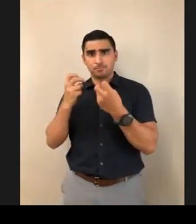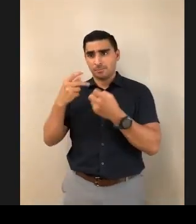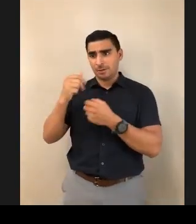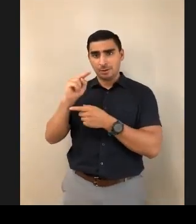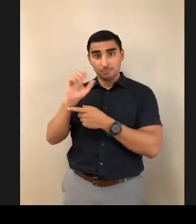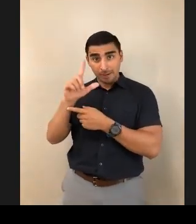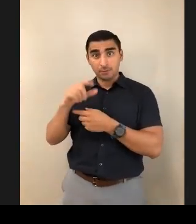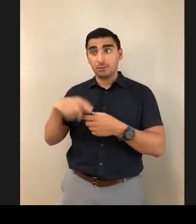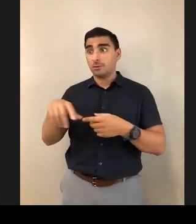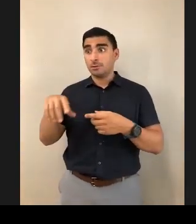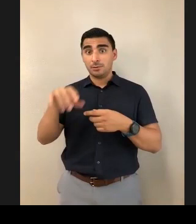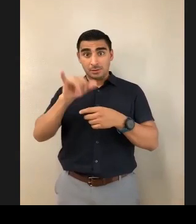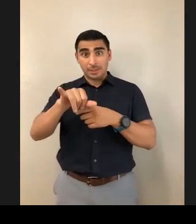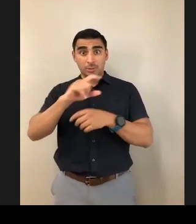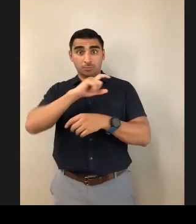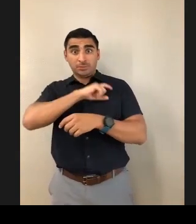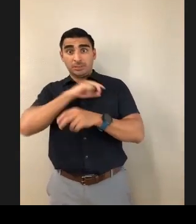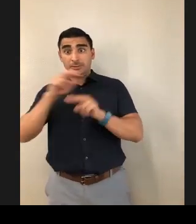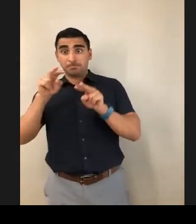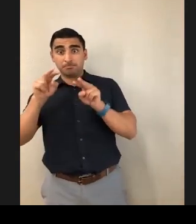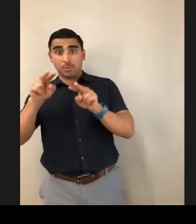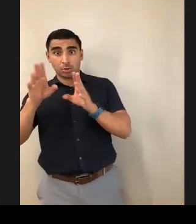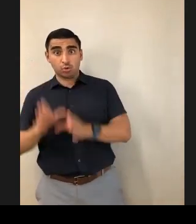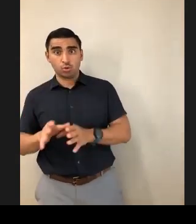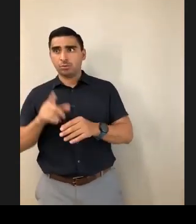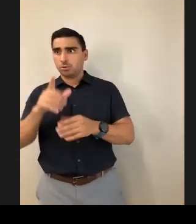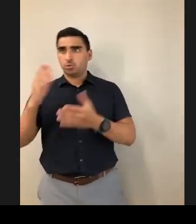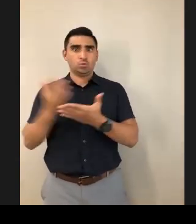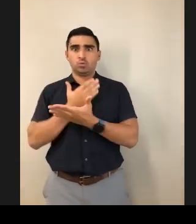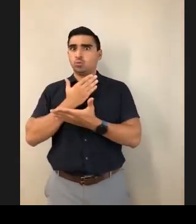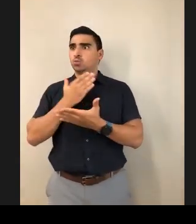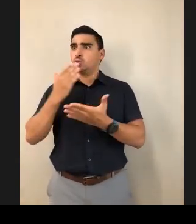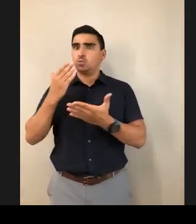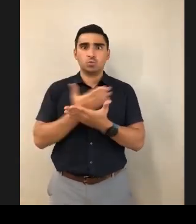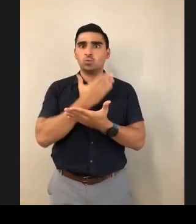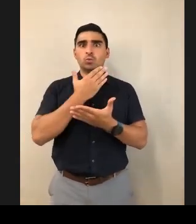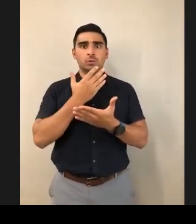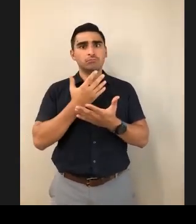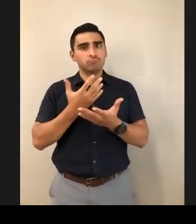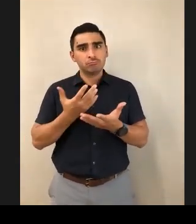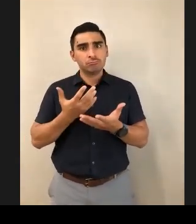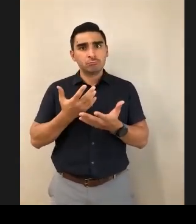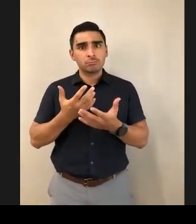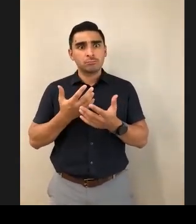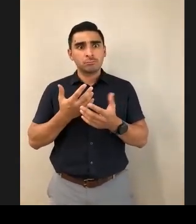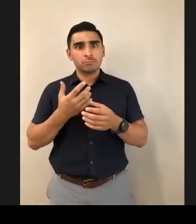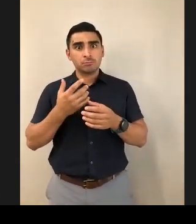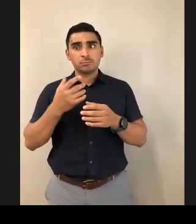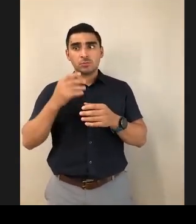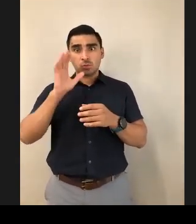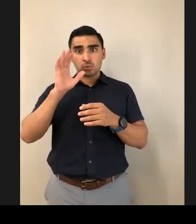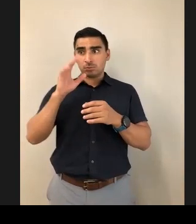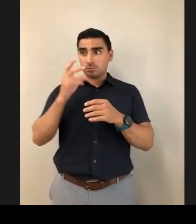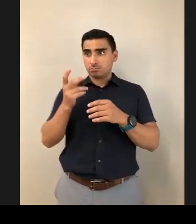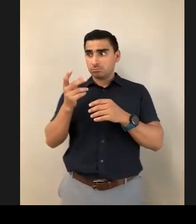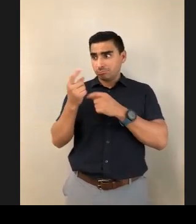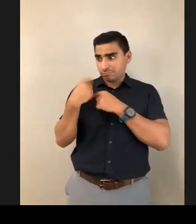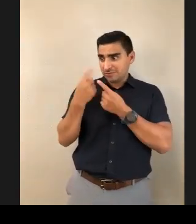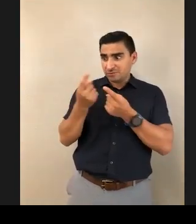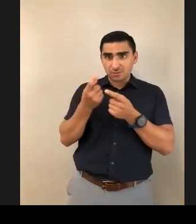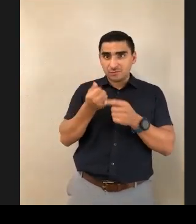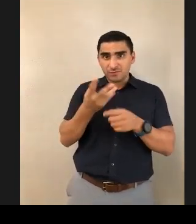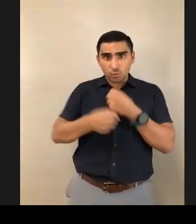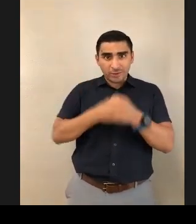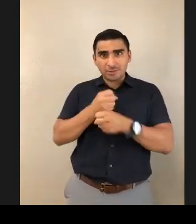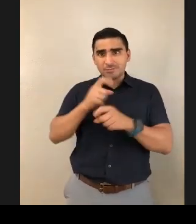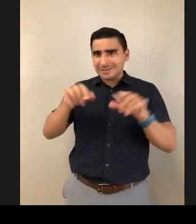el panel, la posición de monitor. Son nuevos conceptos, es una nueva oficina. Hemos estado aquí